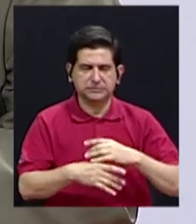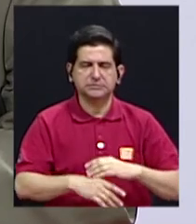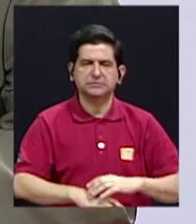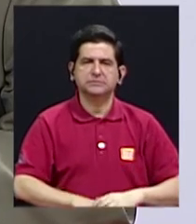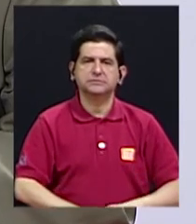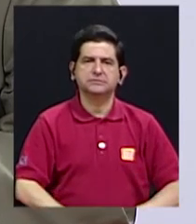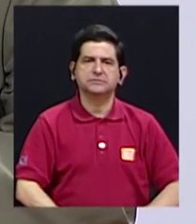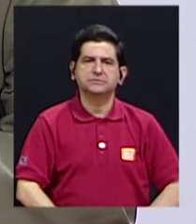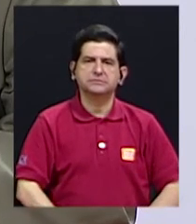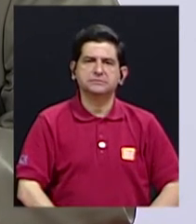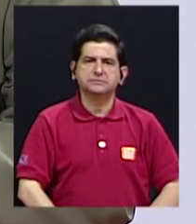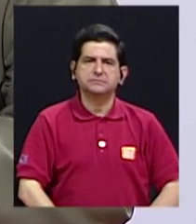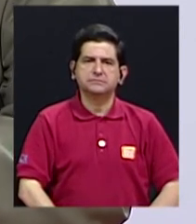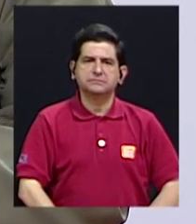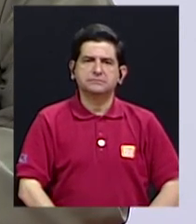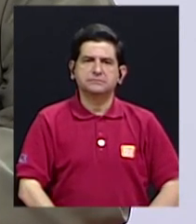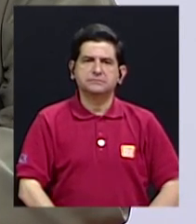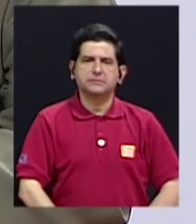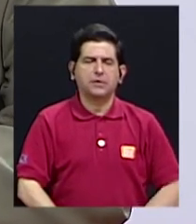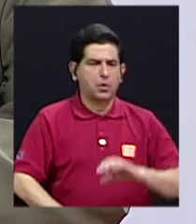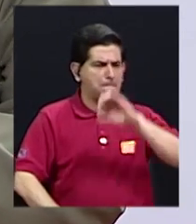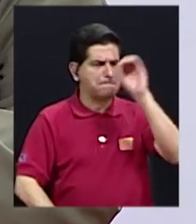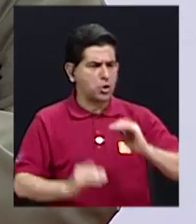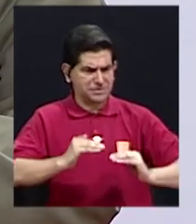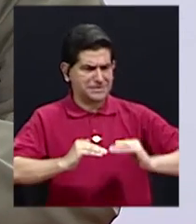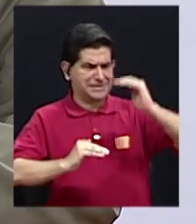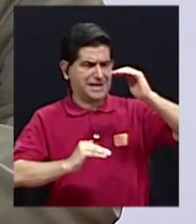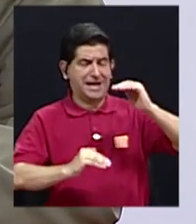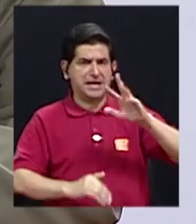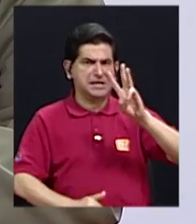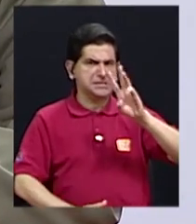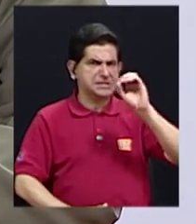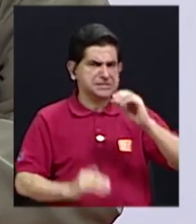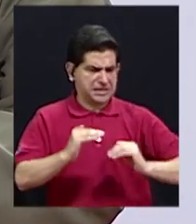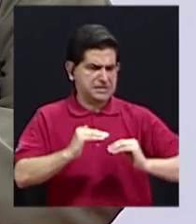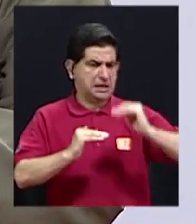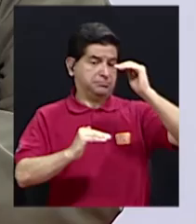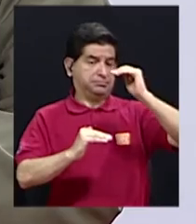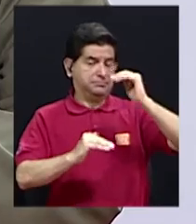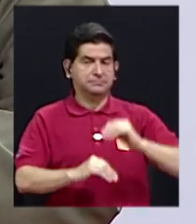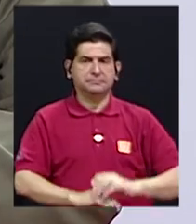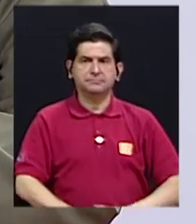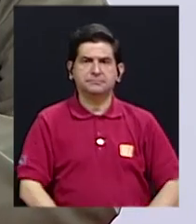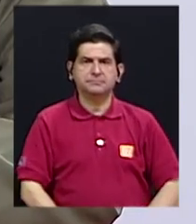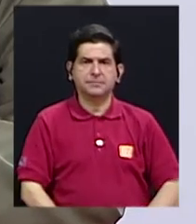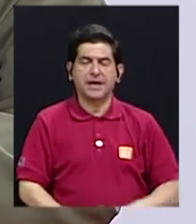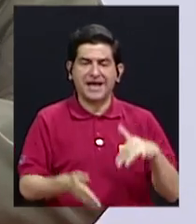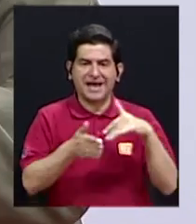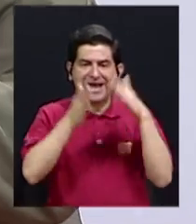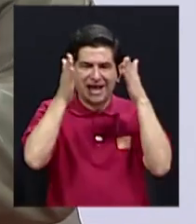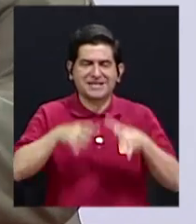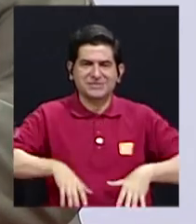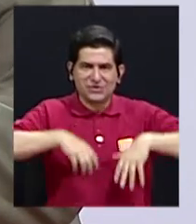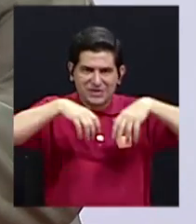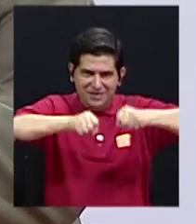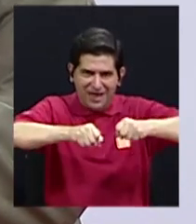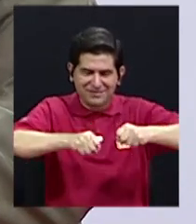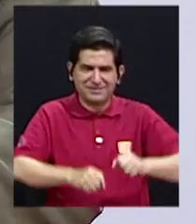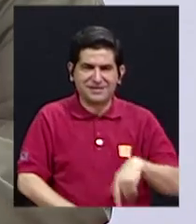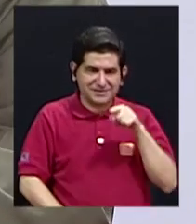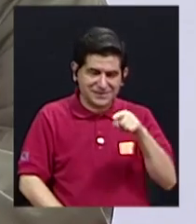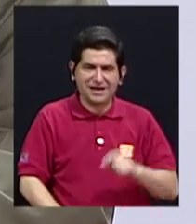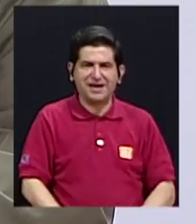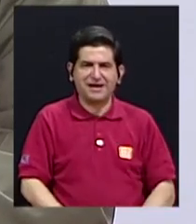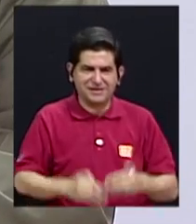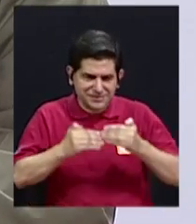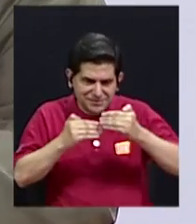que un alto porcentaje de más de un 60% de los estudiantes que se graduaron está en